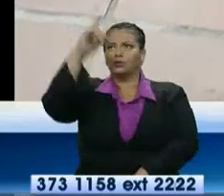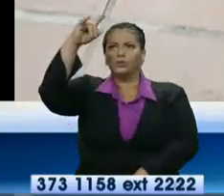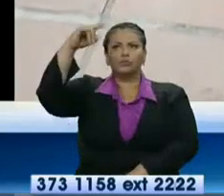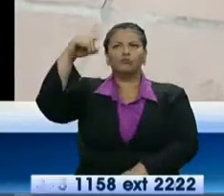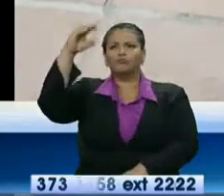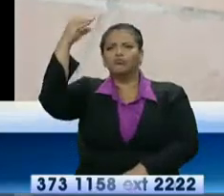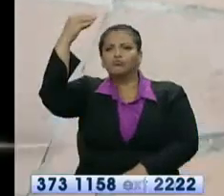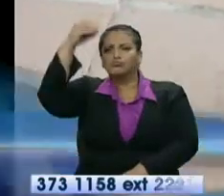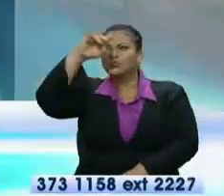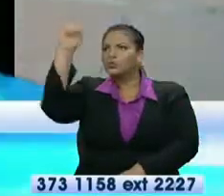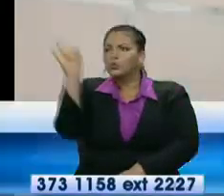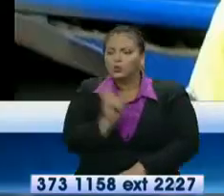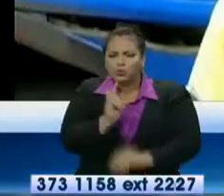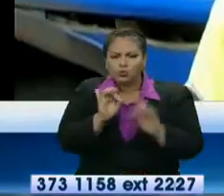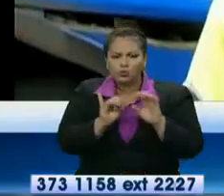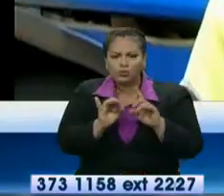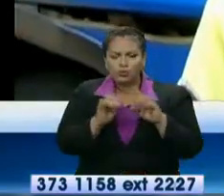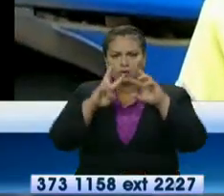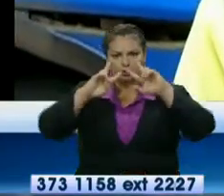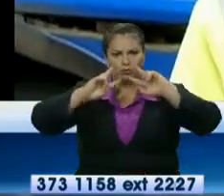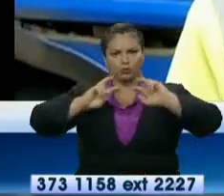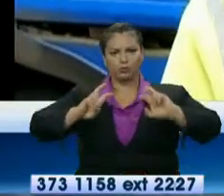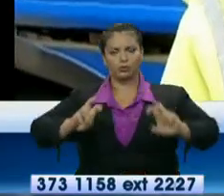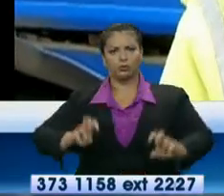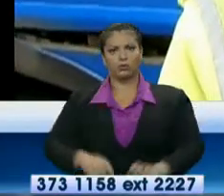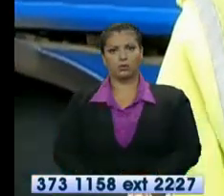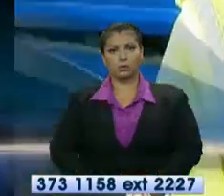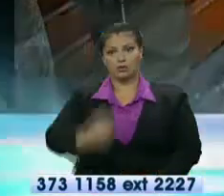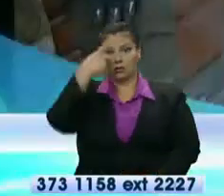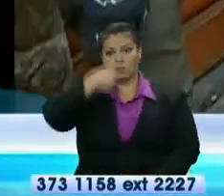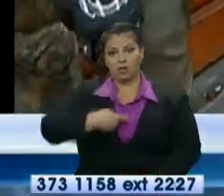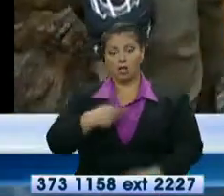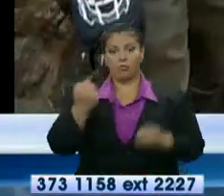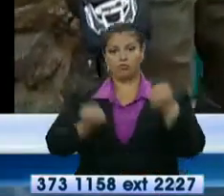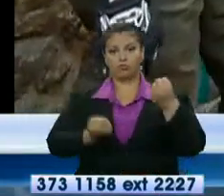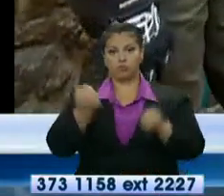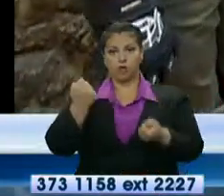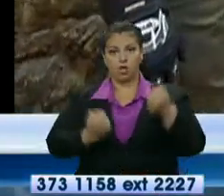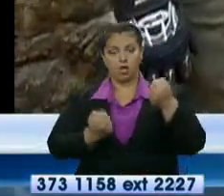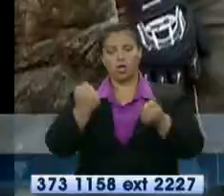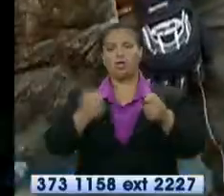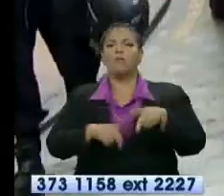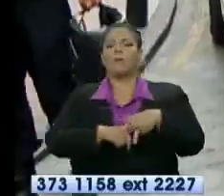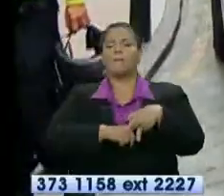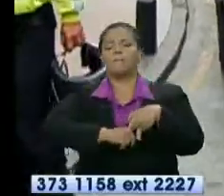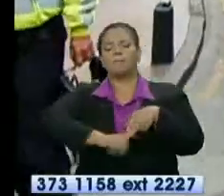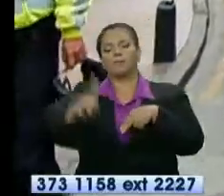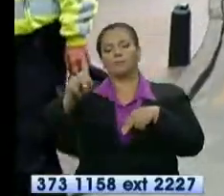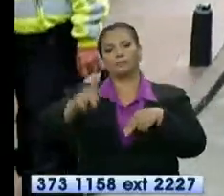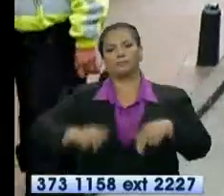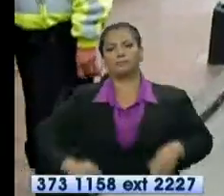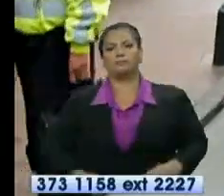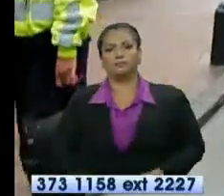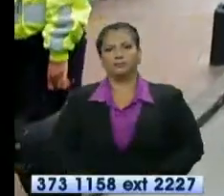bus escapó del lugar. Dio la fuga al momento el señor del bus. Informó desde la ciudad de Cuenca, Francisco Ramírez.